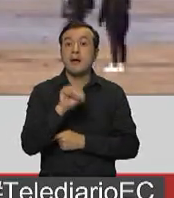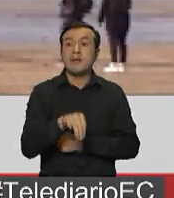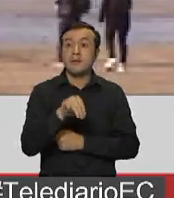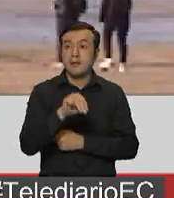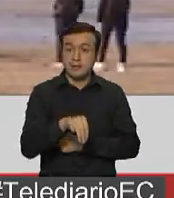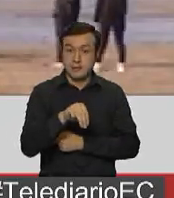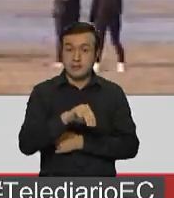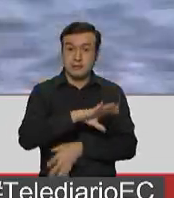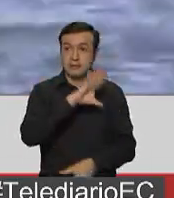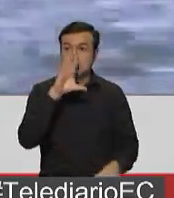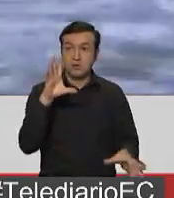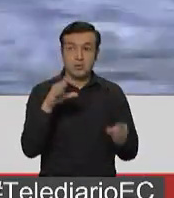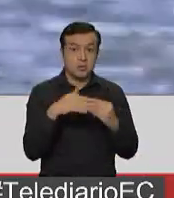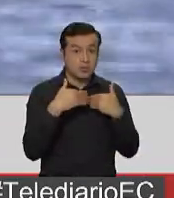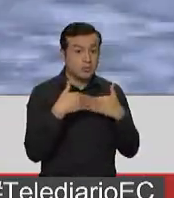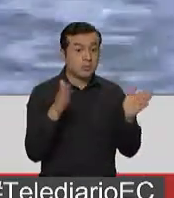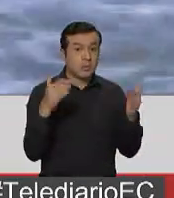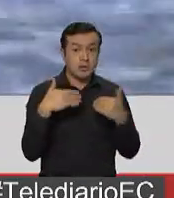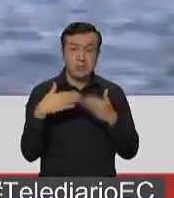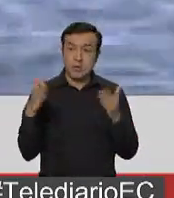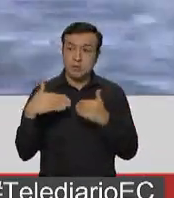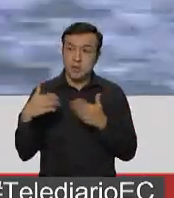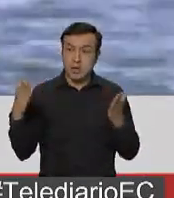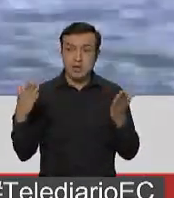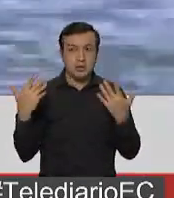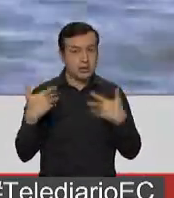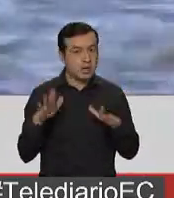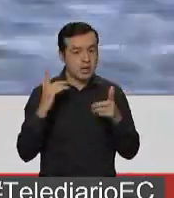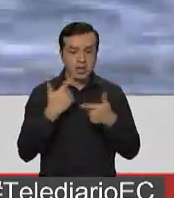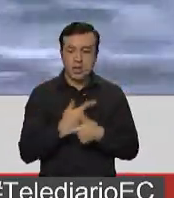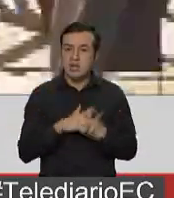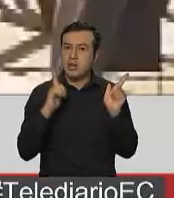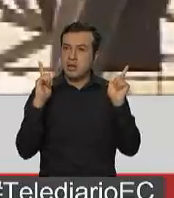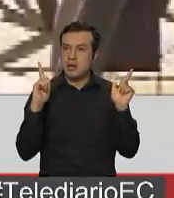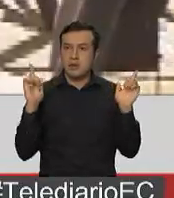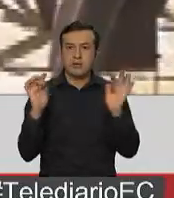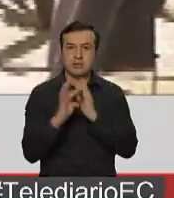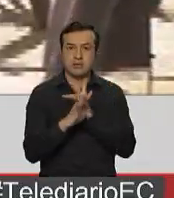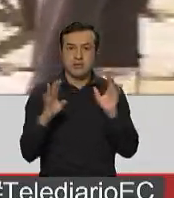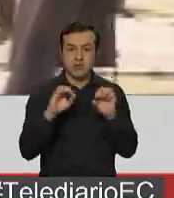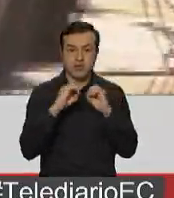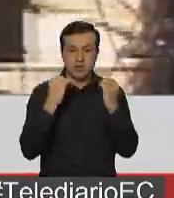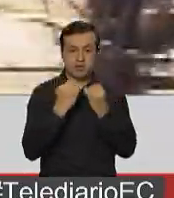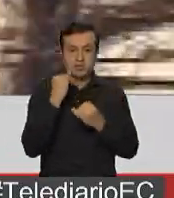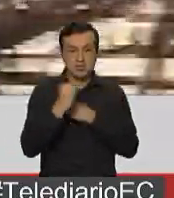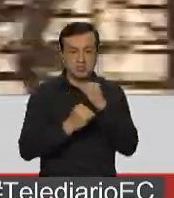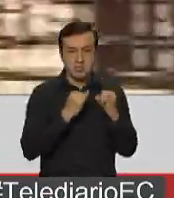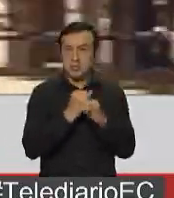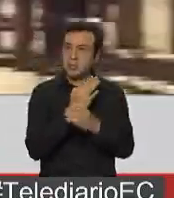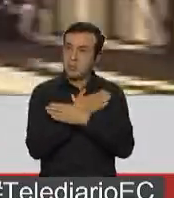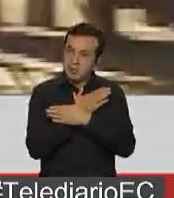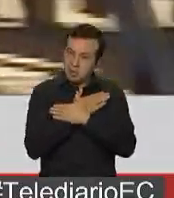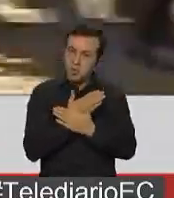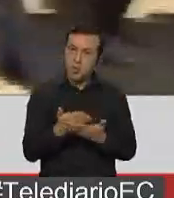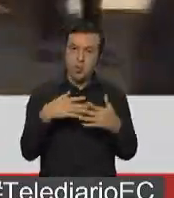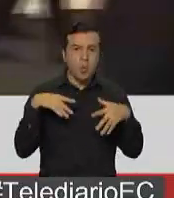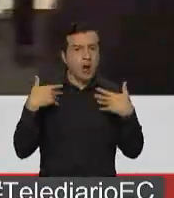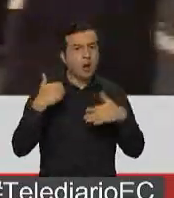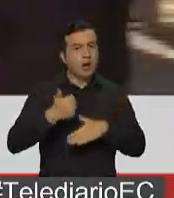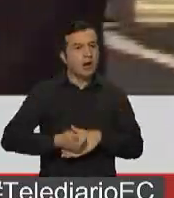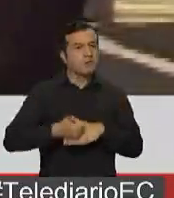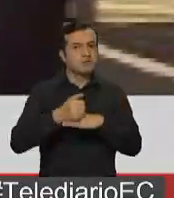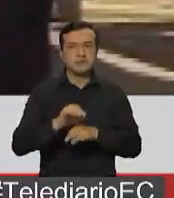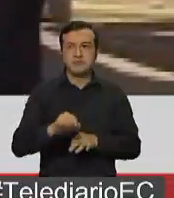levanten todas las restricciones vigentes en ese país. Varios organismos internacionales felicitaron, lógicamente, la labor de las